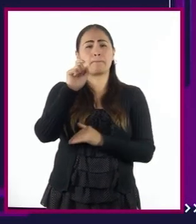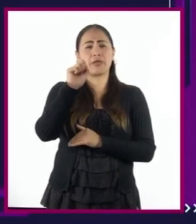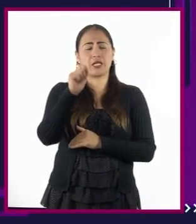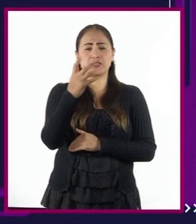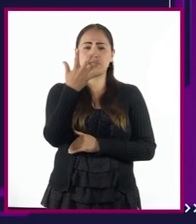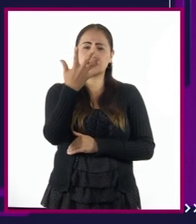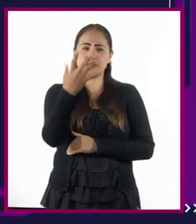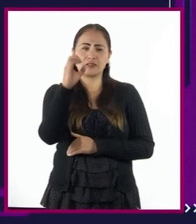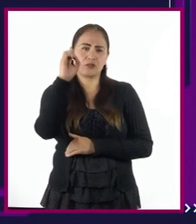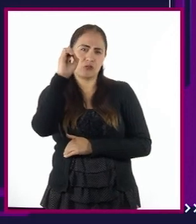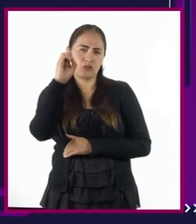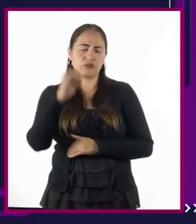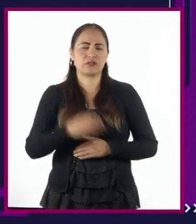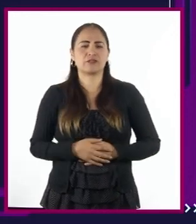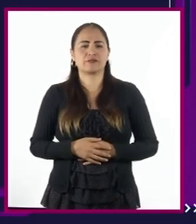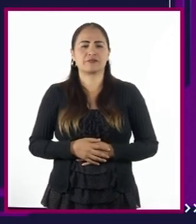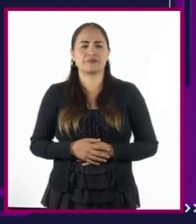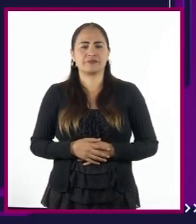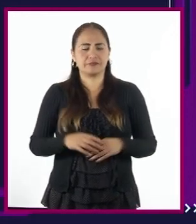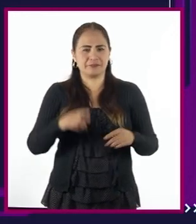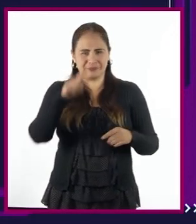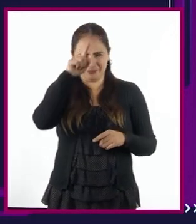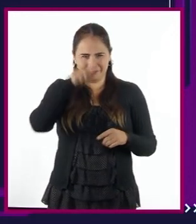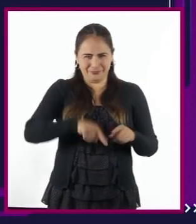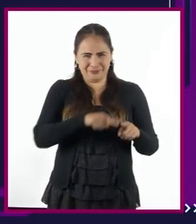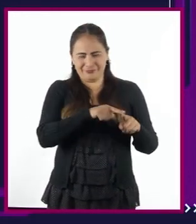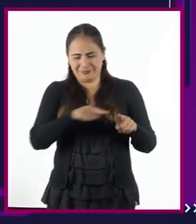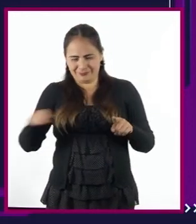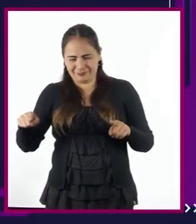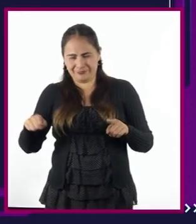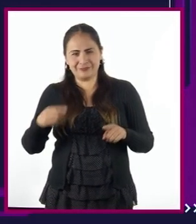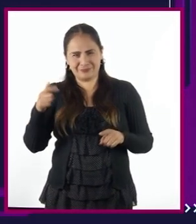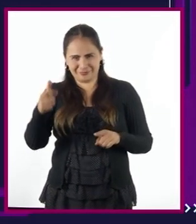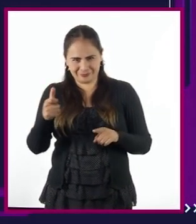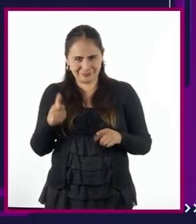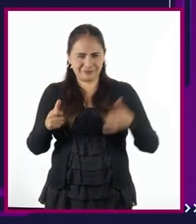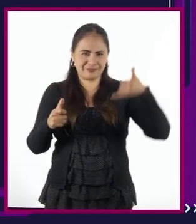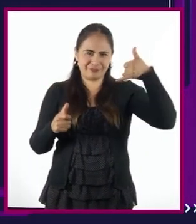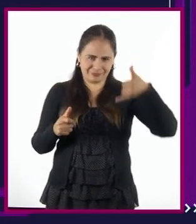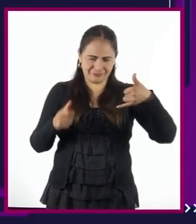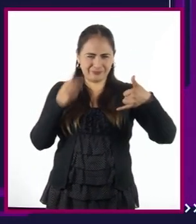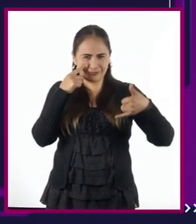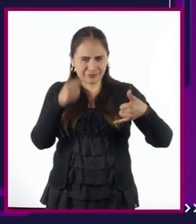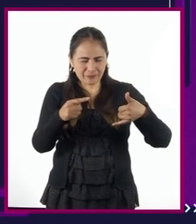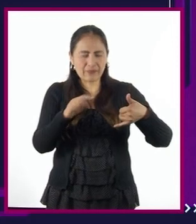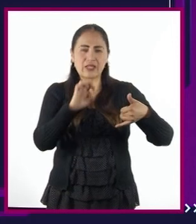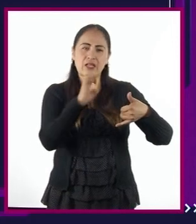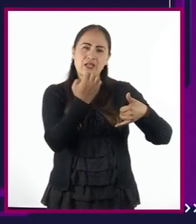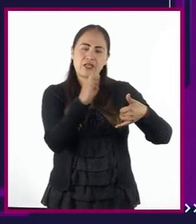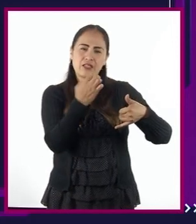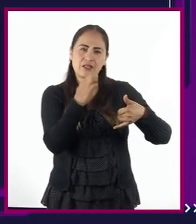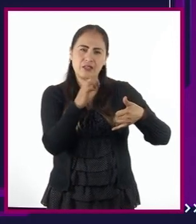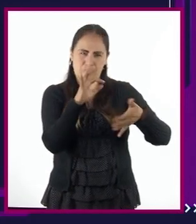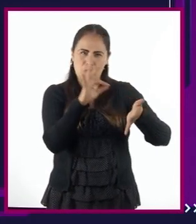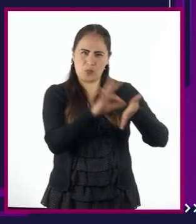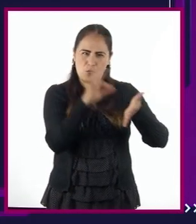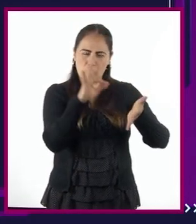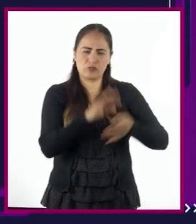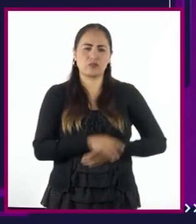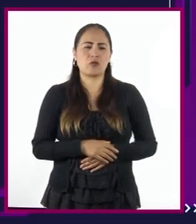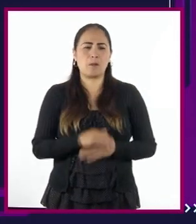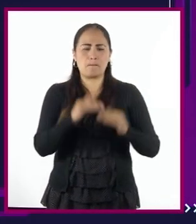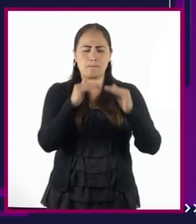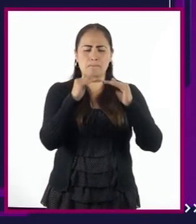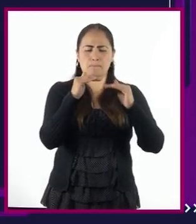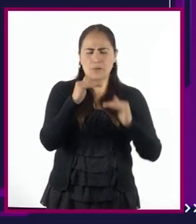grados. En la gráfica podemos ver que en el mes de enero se registró una temperatura